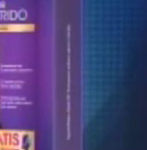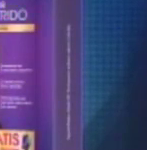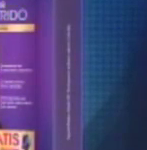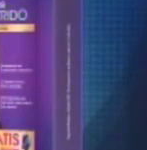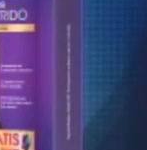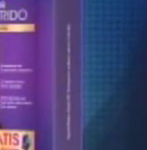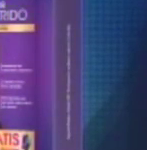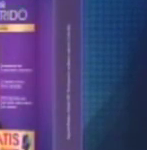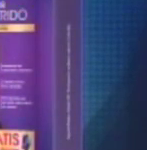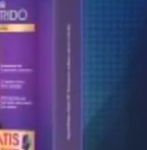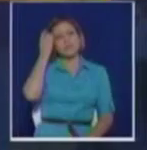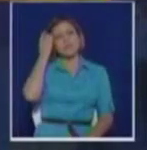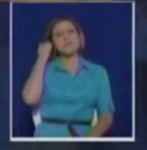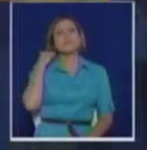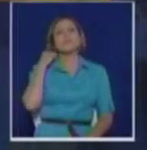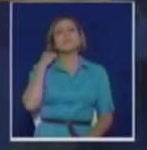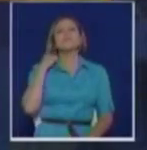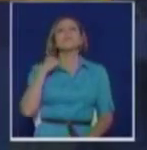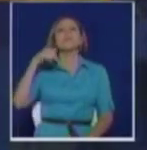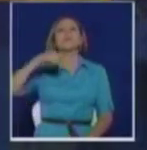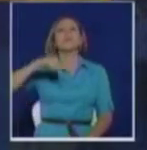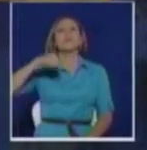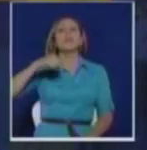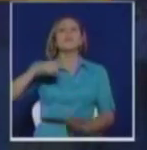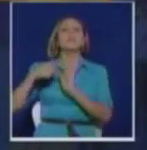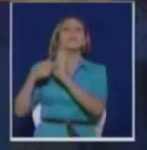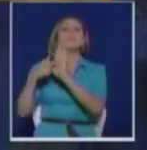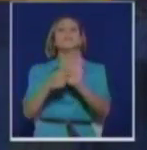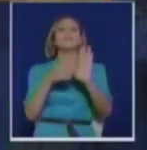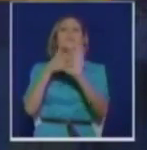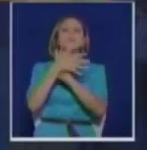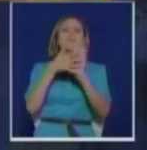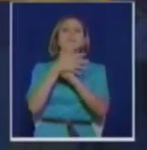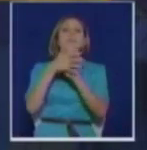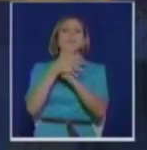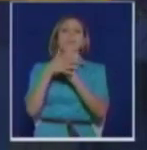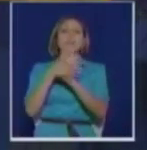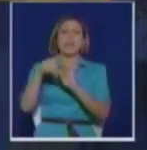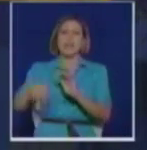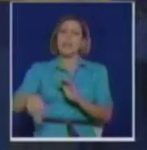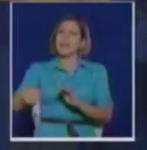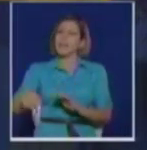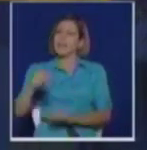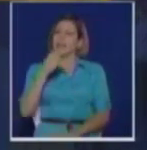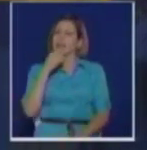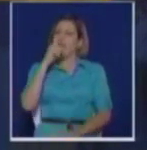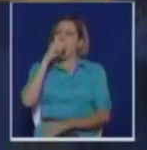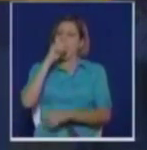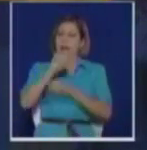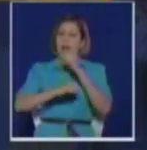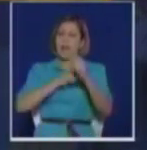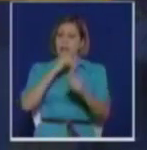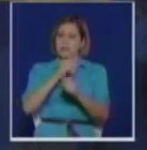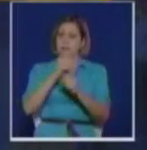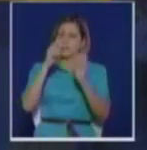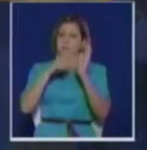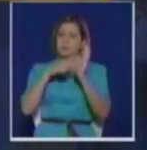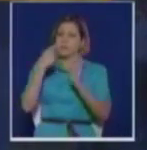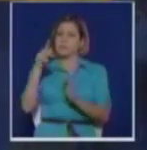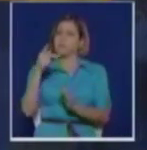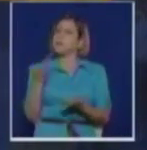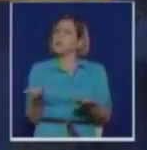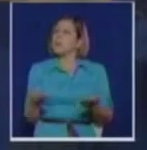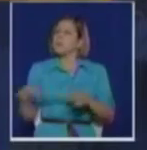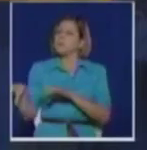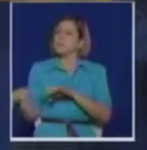1 en coloración en Colombia. Hoy fue presentado el informe de calidad de vida de los caleños durante el año 2012. La inseguridad,